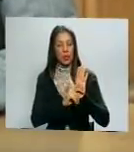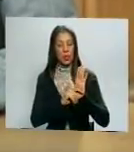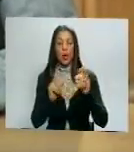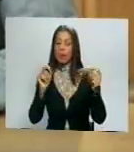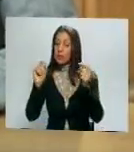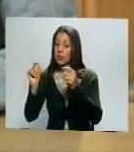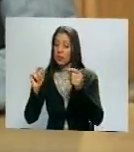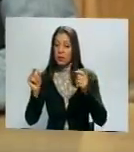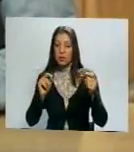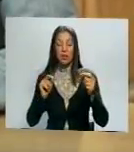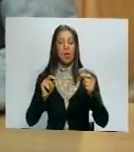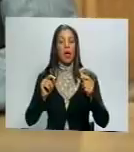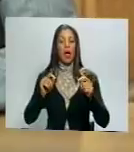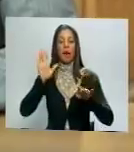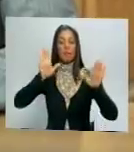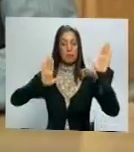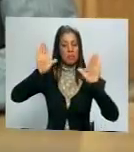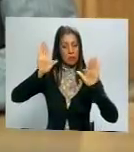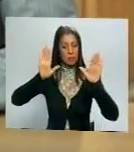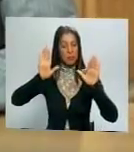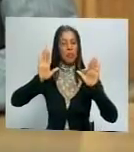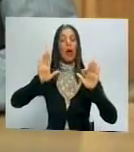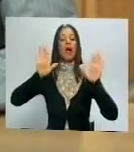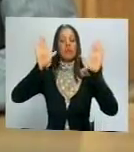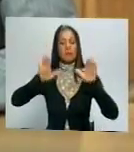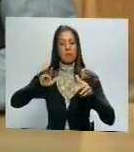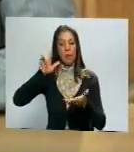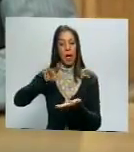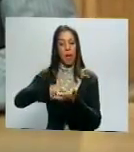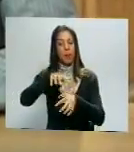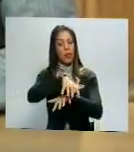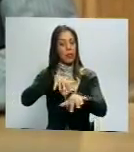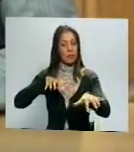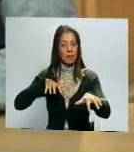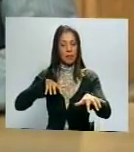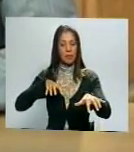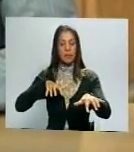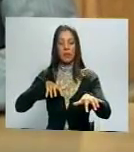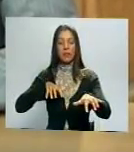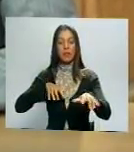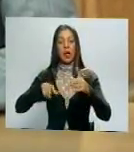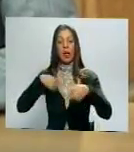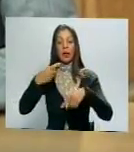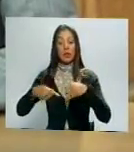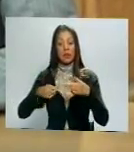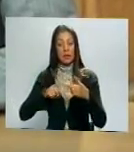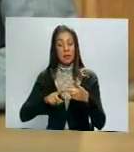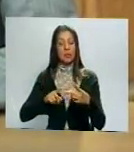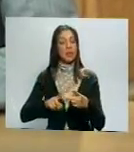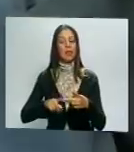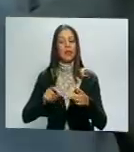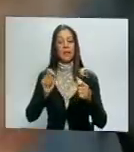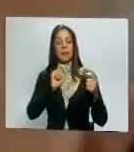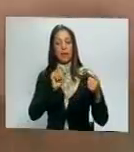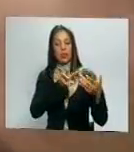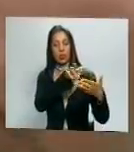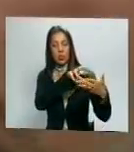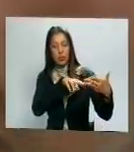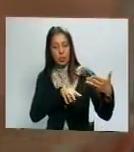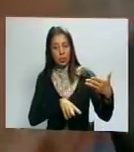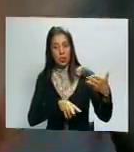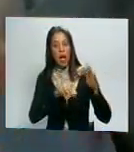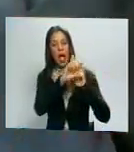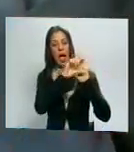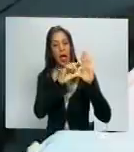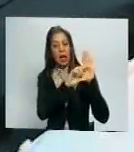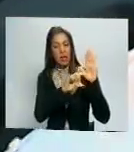a consideración y a votación, el mismo fue aprobado por unanimidad. Seguidamente, se le dio lectura artículo